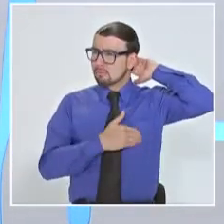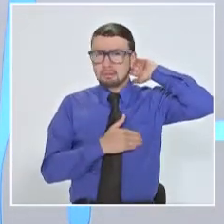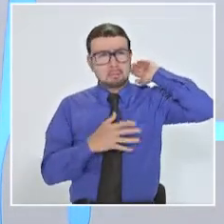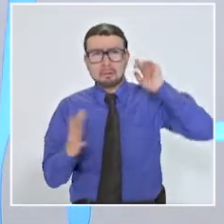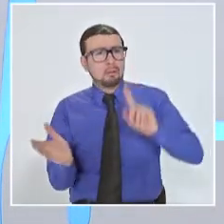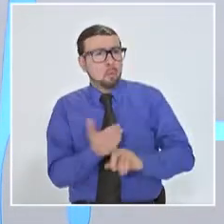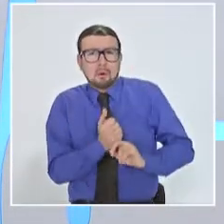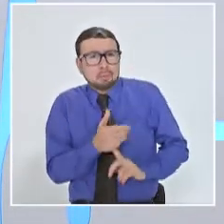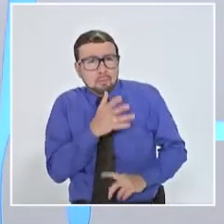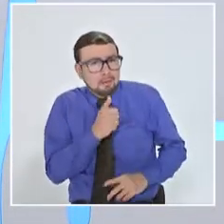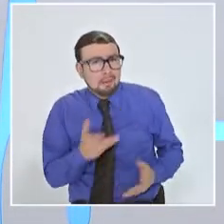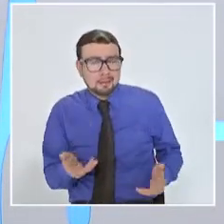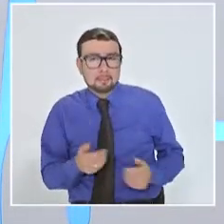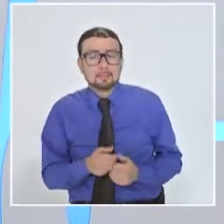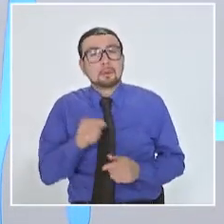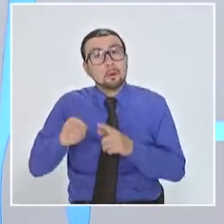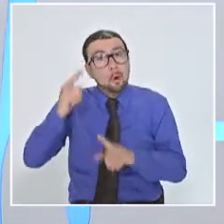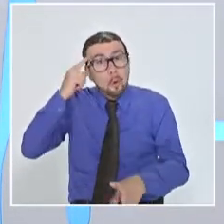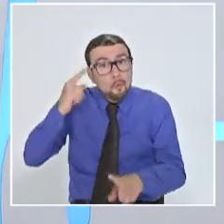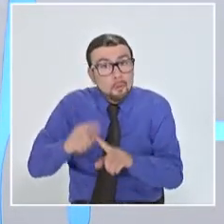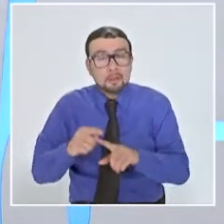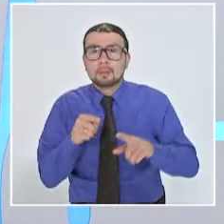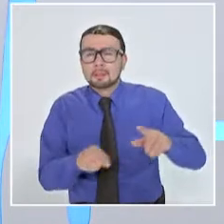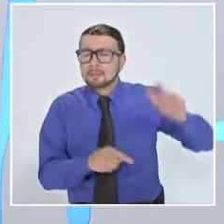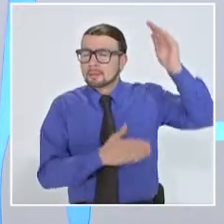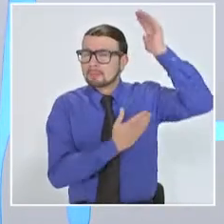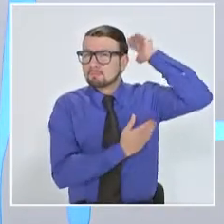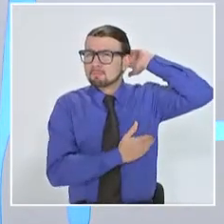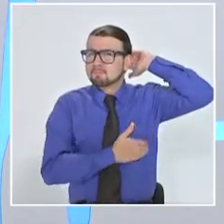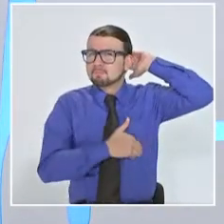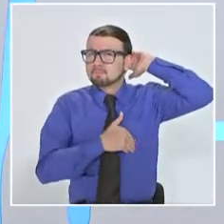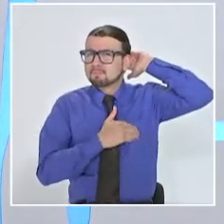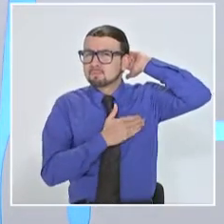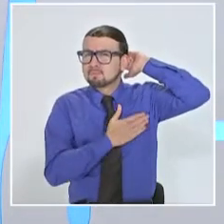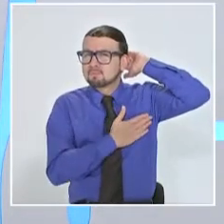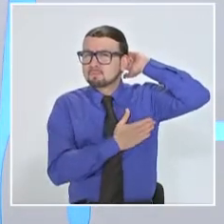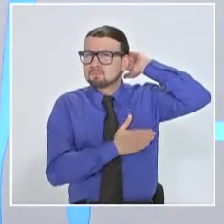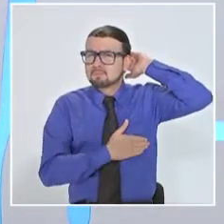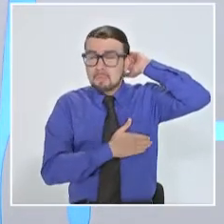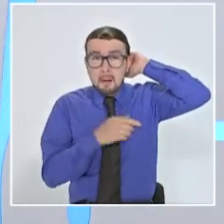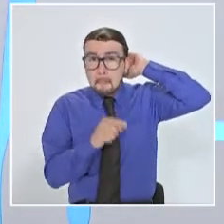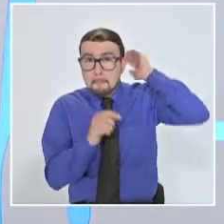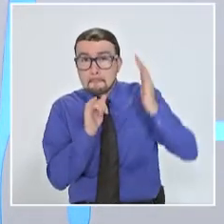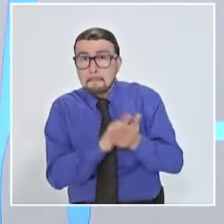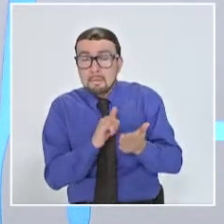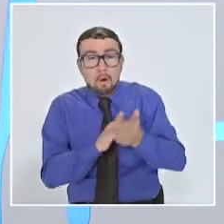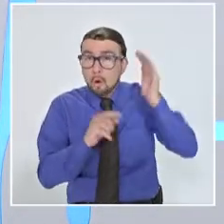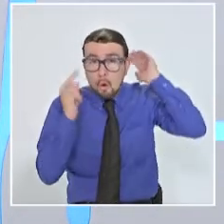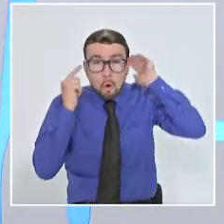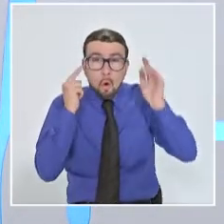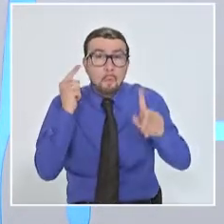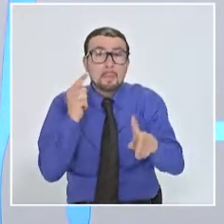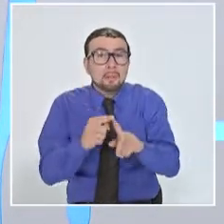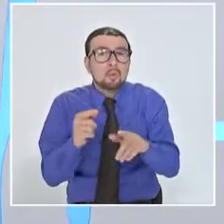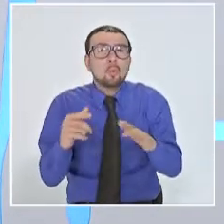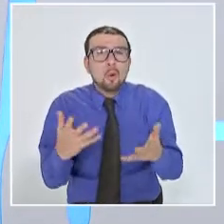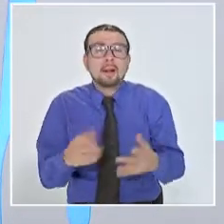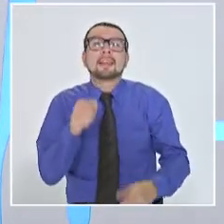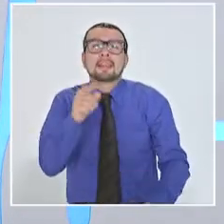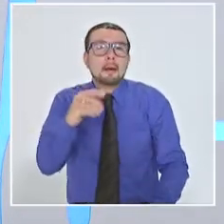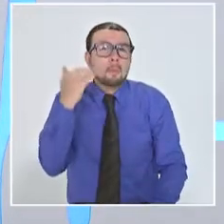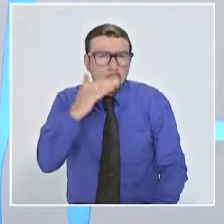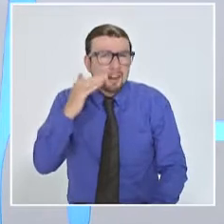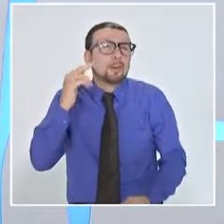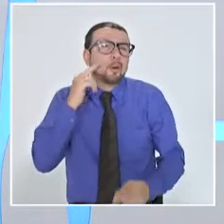El objetivo del examen clínico que hace un médico o del autoexamen que hace una mujer es que la mujer se reconozca también su